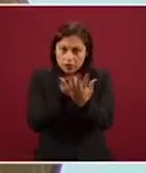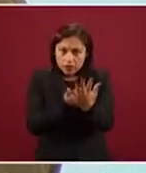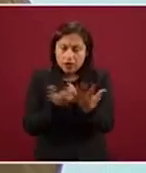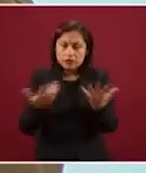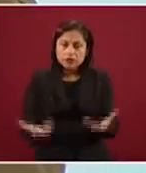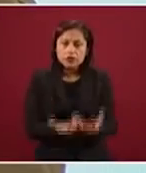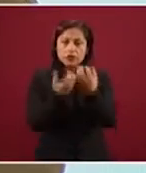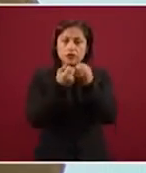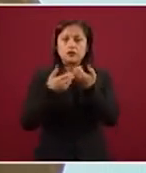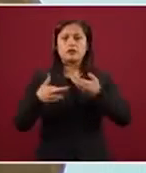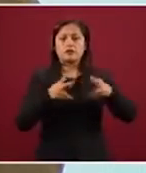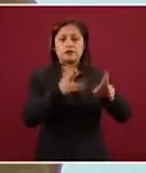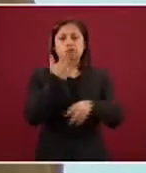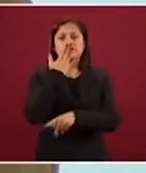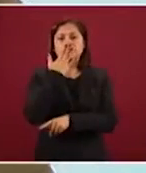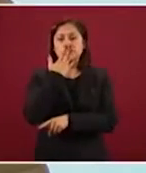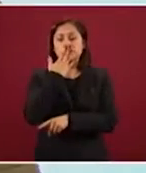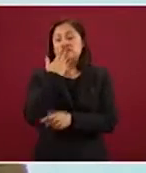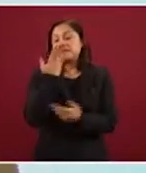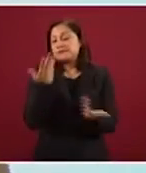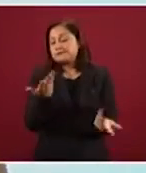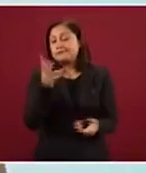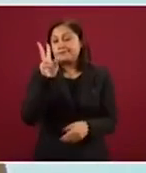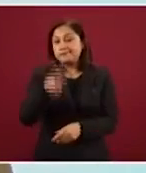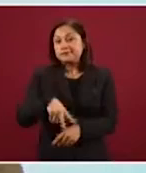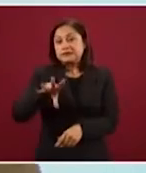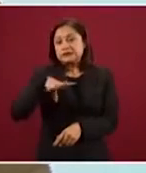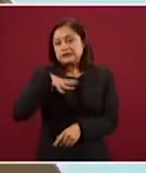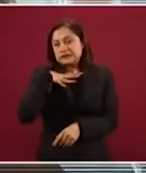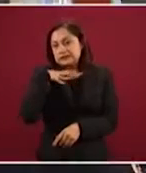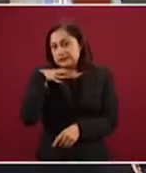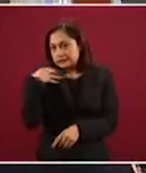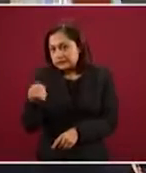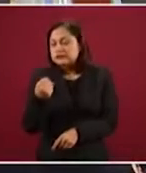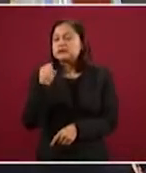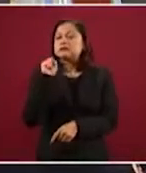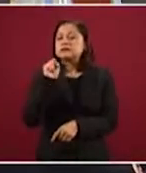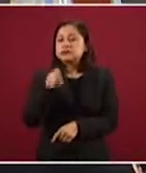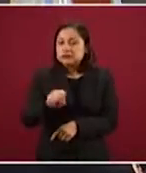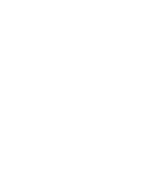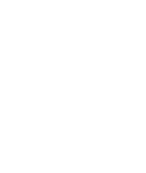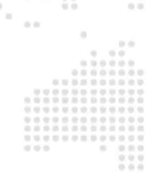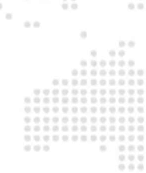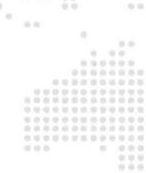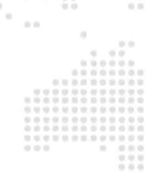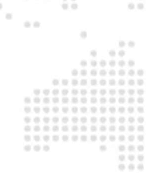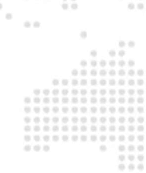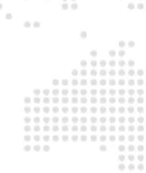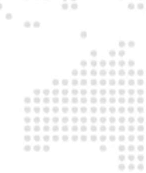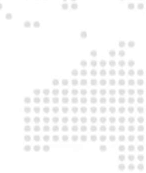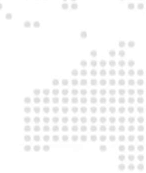río Sonora. Y esto implica un esfuerzo, por supuesto, de diálogo muy importante.